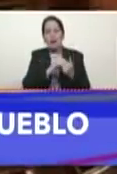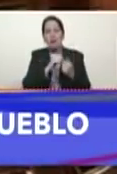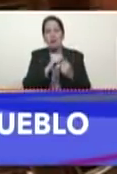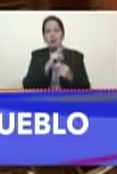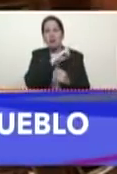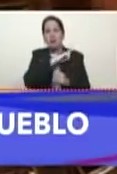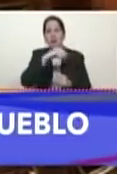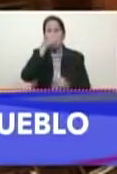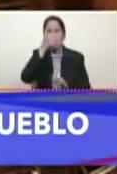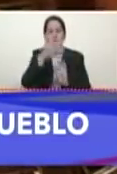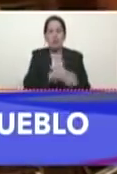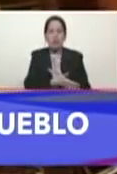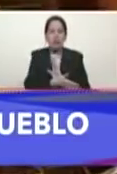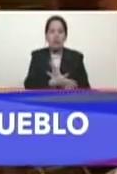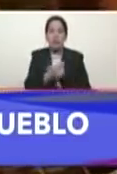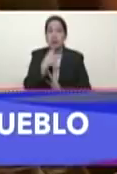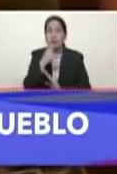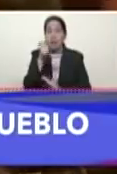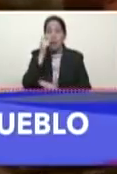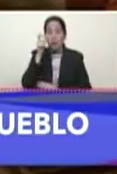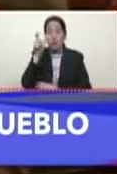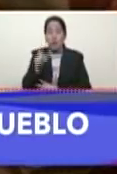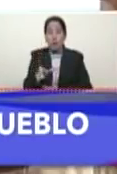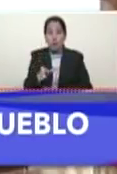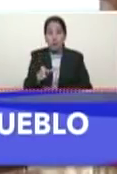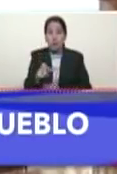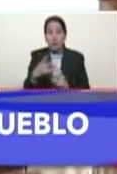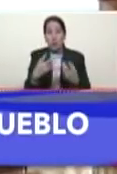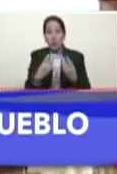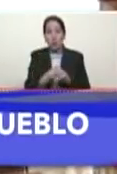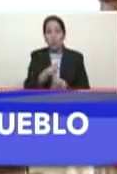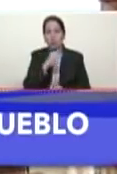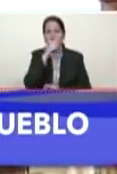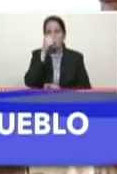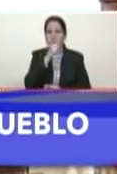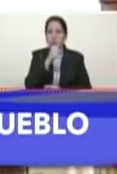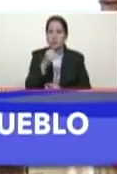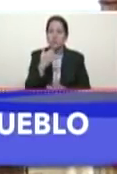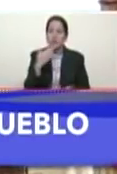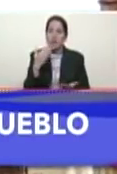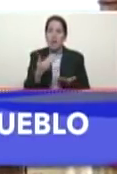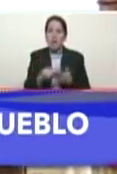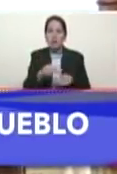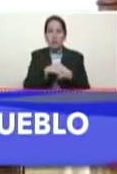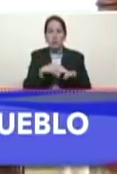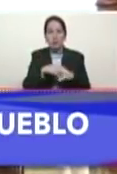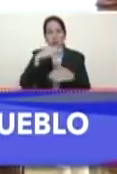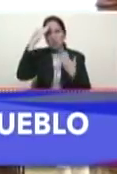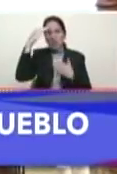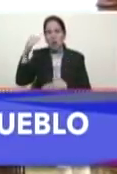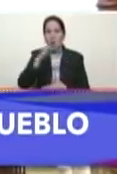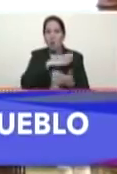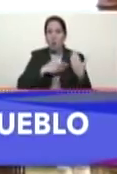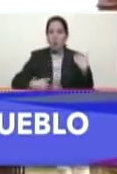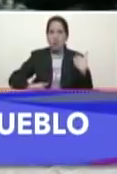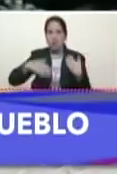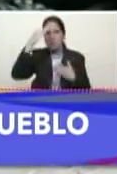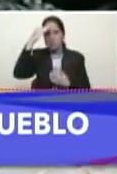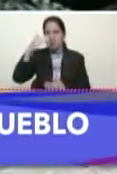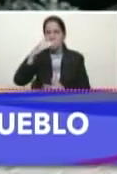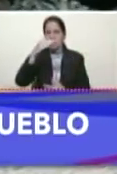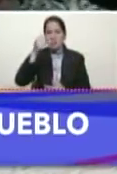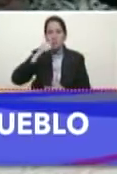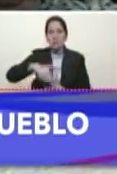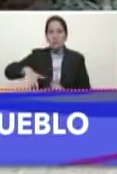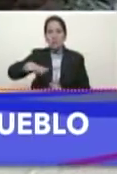Níquel por parte de la Corporación Venezolana de Minería. Gracias, ministro. Gracias. Saludos, presidente. Saludos al pueblo de Venezuela,